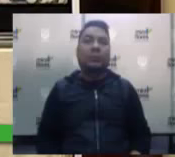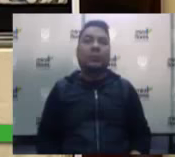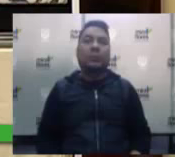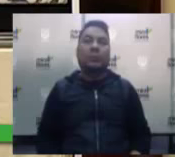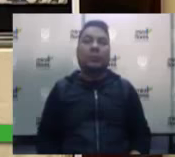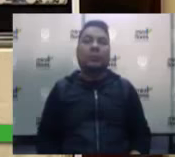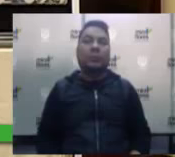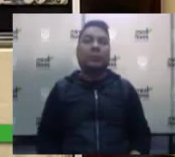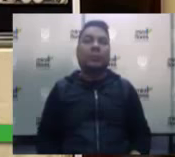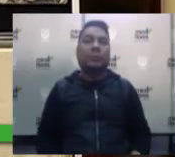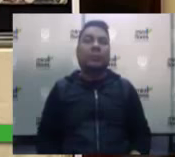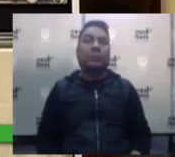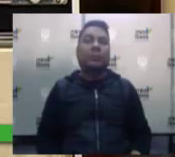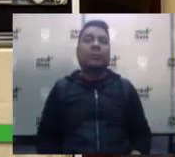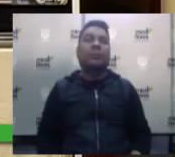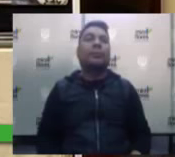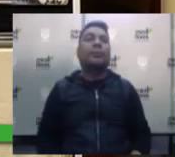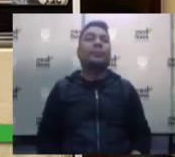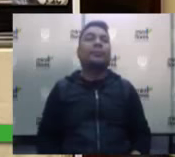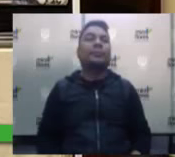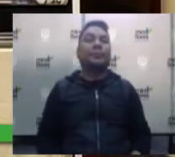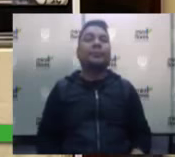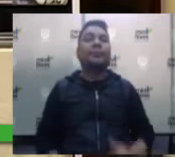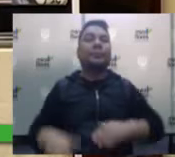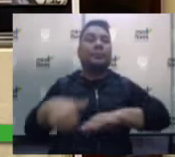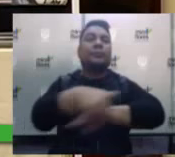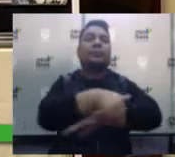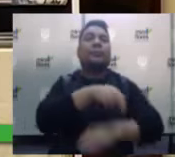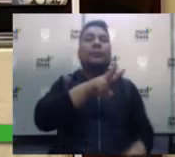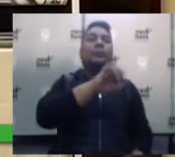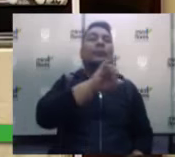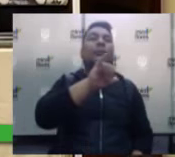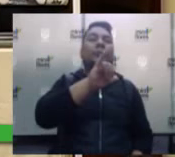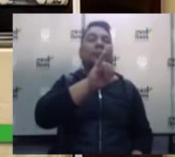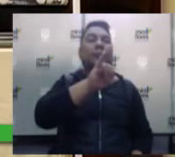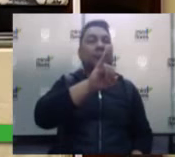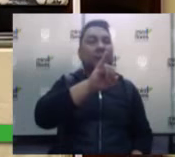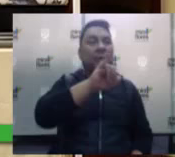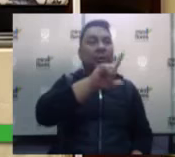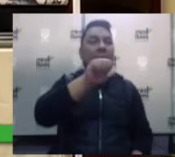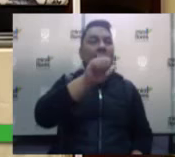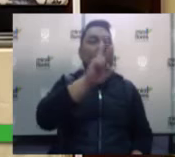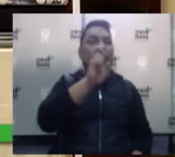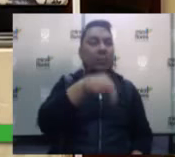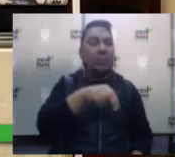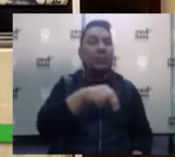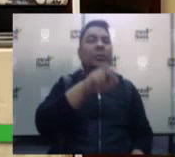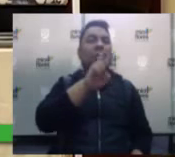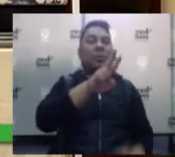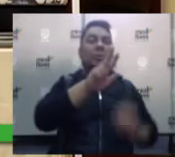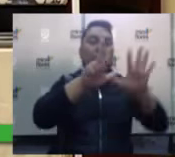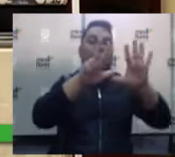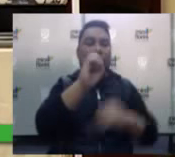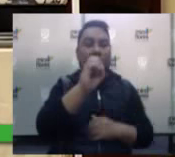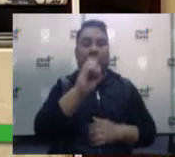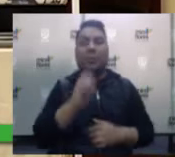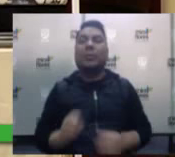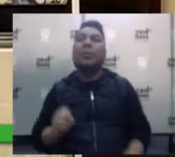Popular. Ubicación 90, Avenida Villarán, cuadra 2, frente al 280.